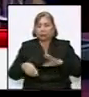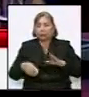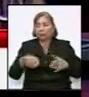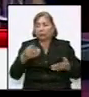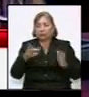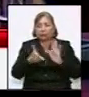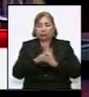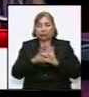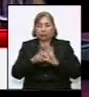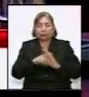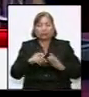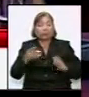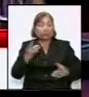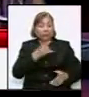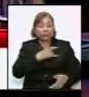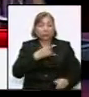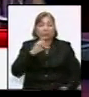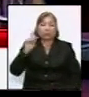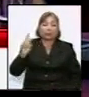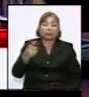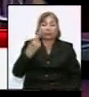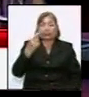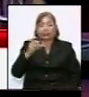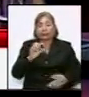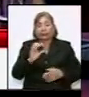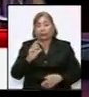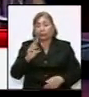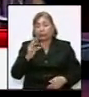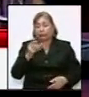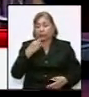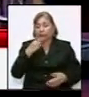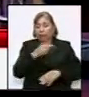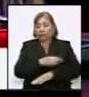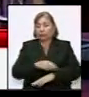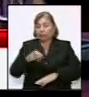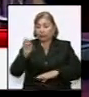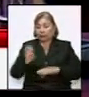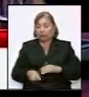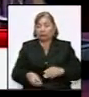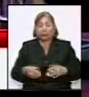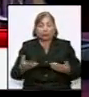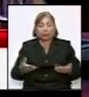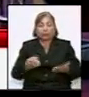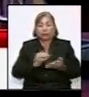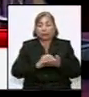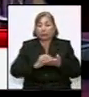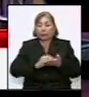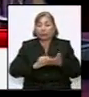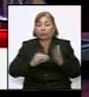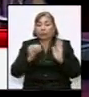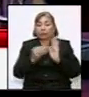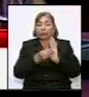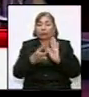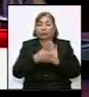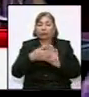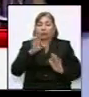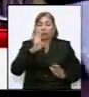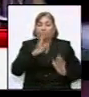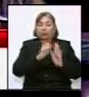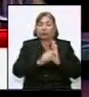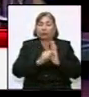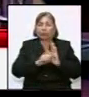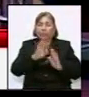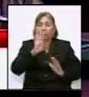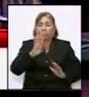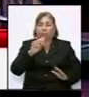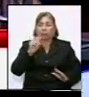la ley universitaria son el primer grado que se obtienen de una profesión la autógrafa de ley señala en el artículo 46